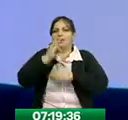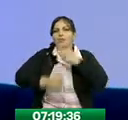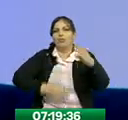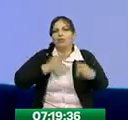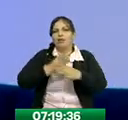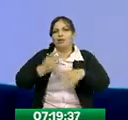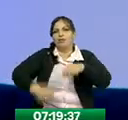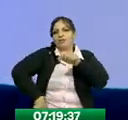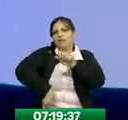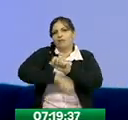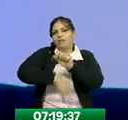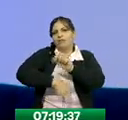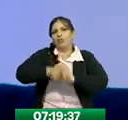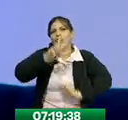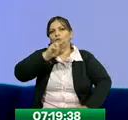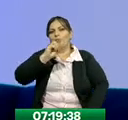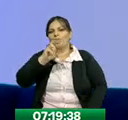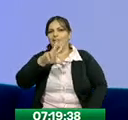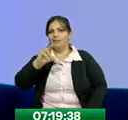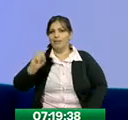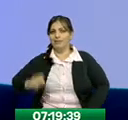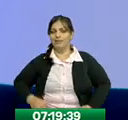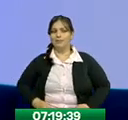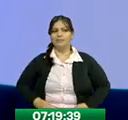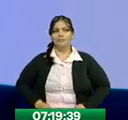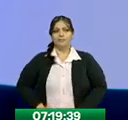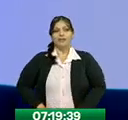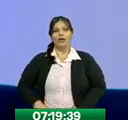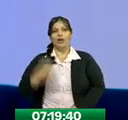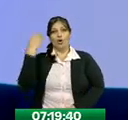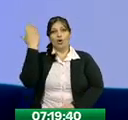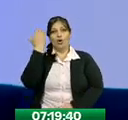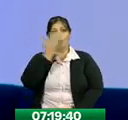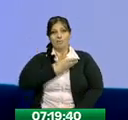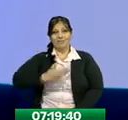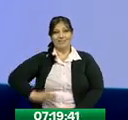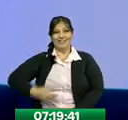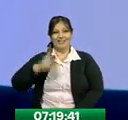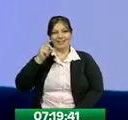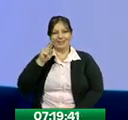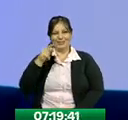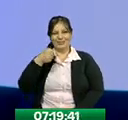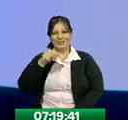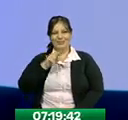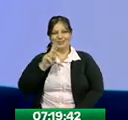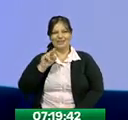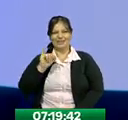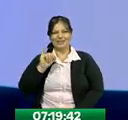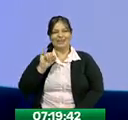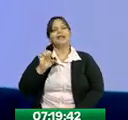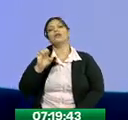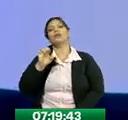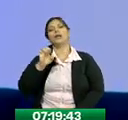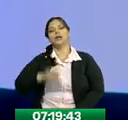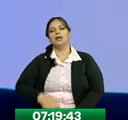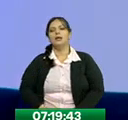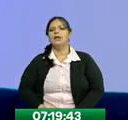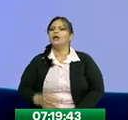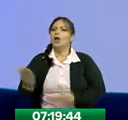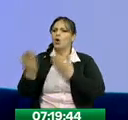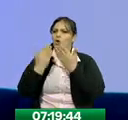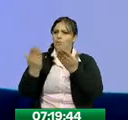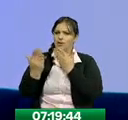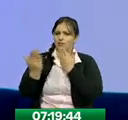públicamente, ya que el presidente Moreno tuvo la oportunidad de conversar con el presidente Duque y el presidente Vizcarra en Leticia, y los dos vieron con muy buenos